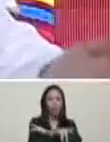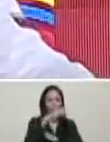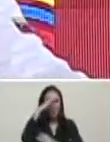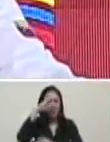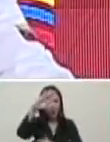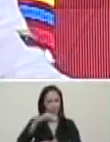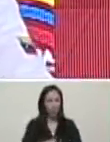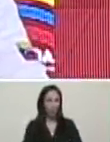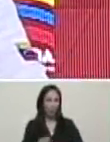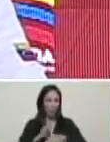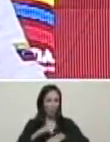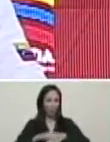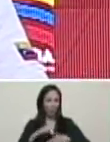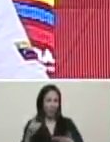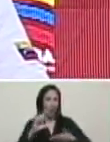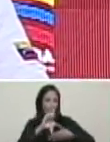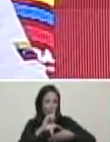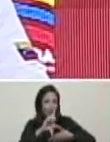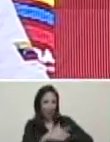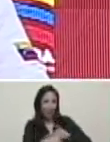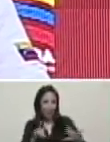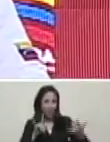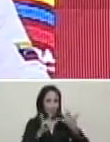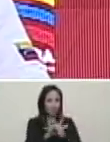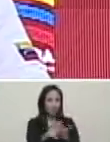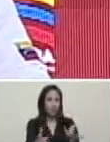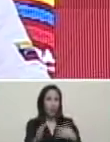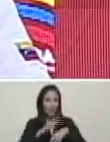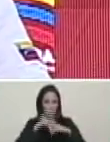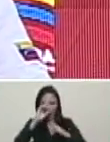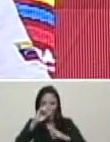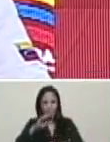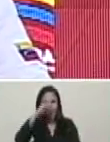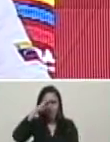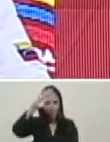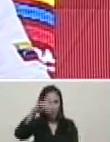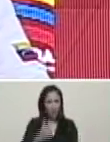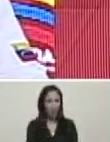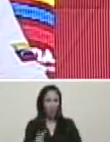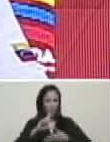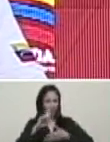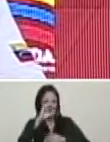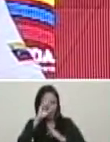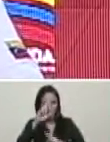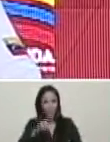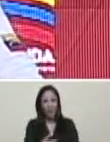a América Latina, ¿verdad? Porque respeta a los pueblos de México y de América Latina.